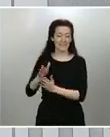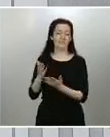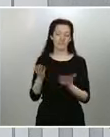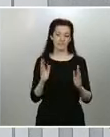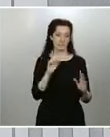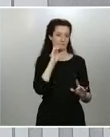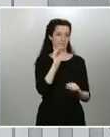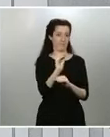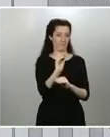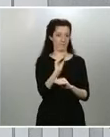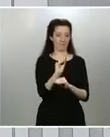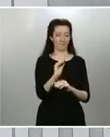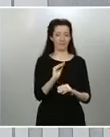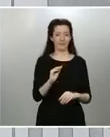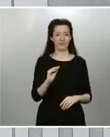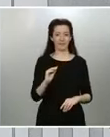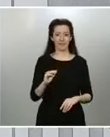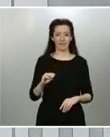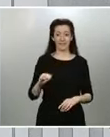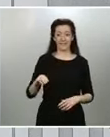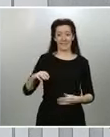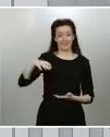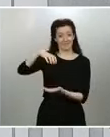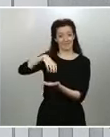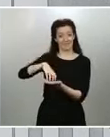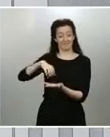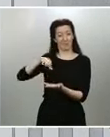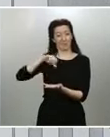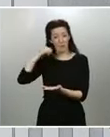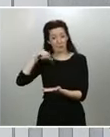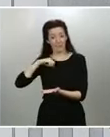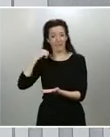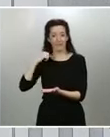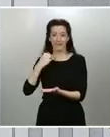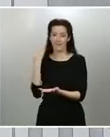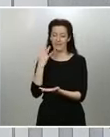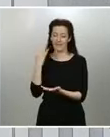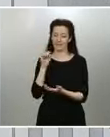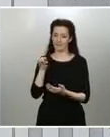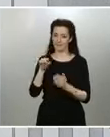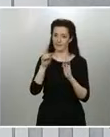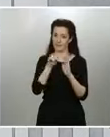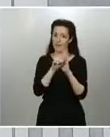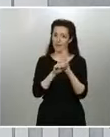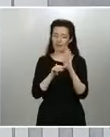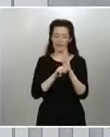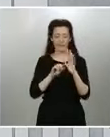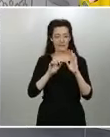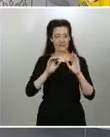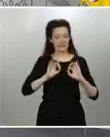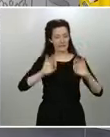sanitarias donde hay que tener extremar todas las medidas para evitar contagios futuros